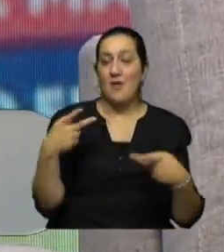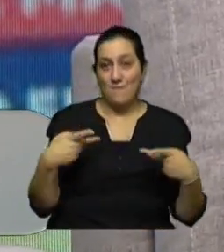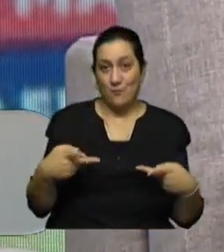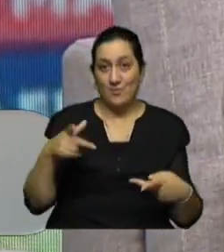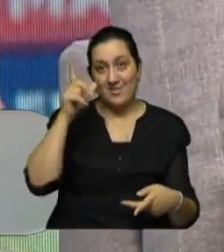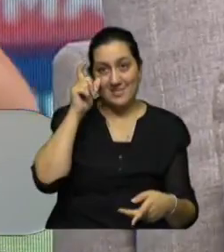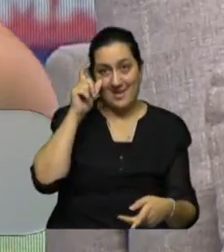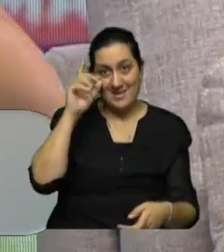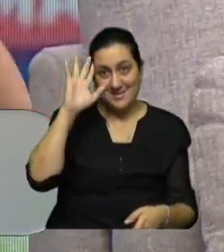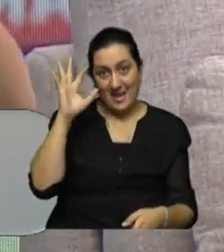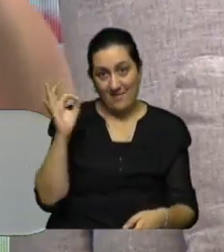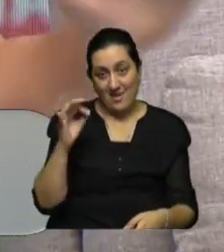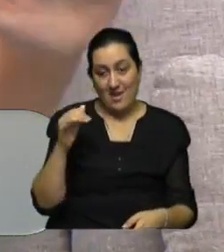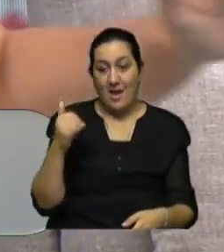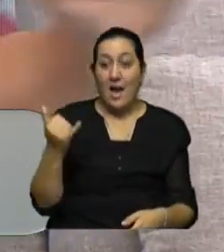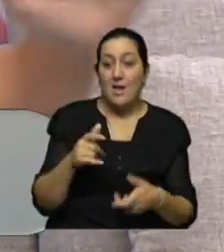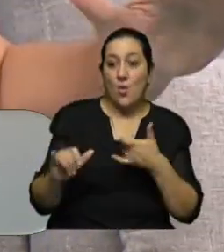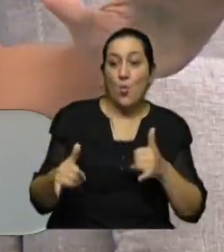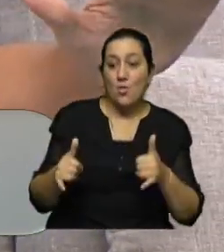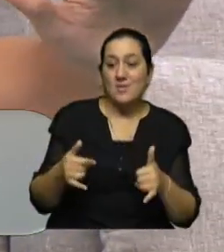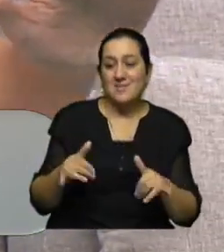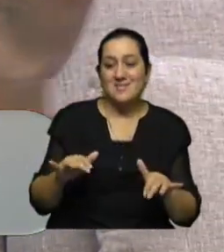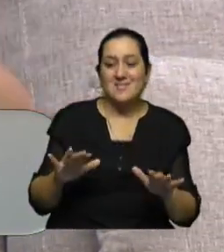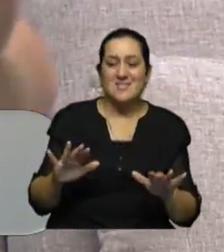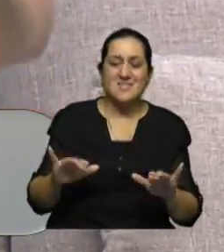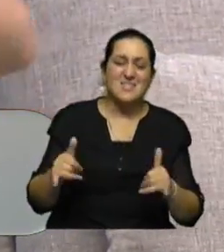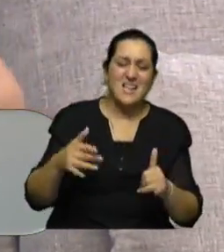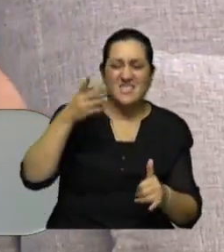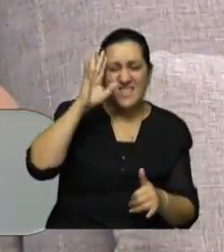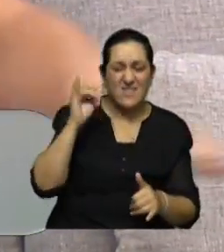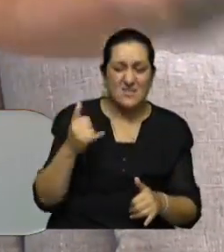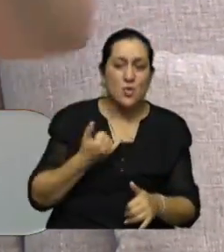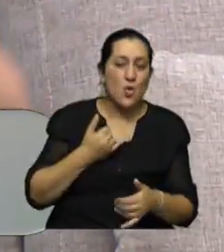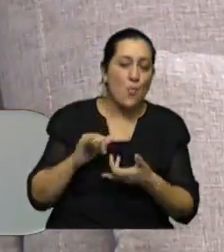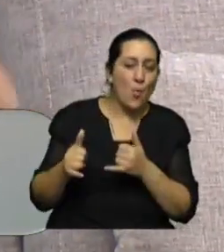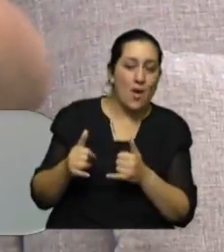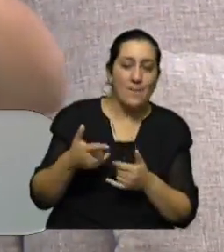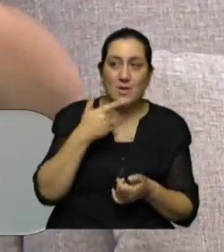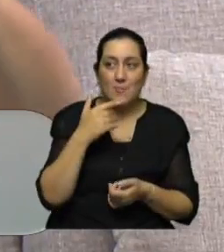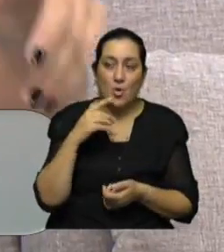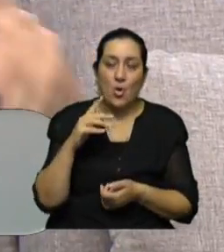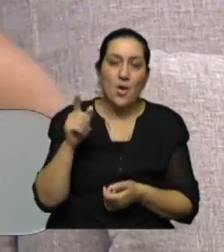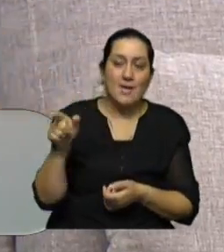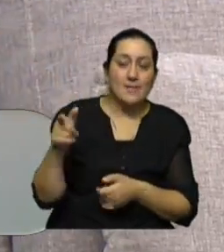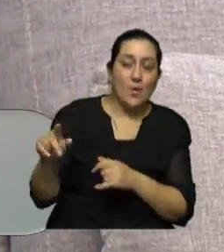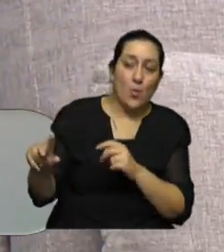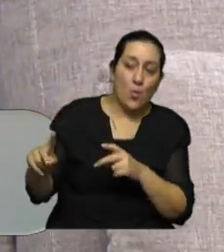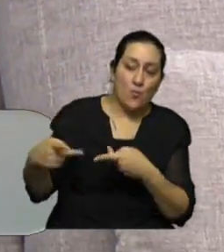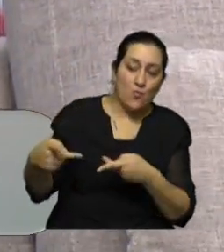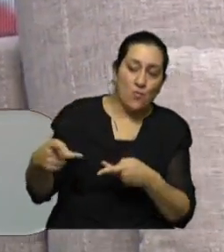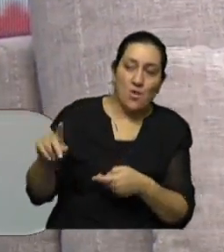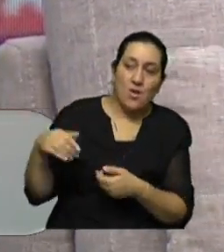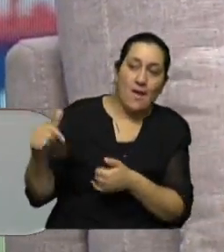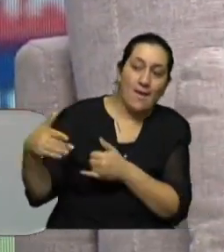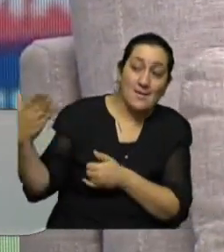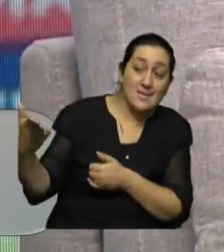experta, vos hay jugadores que ya sabés más o menos cómo juegan, ¿no? Este juega por de este lado, este juega, le pega con la zurda, le pega con la derecha.